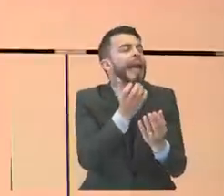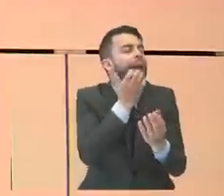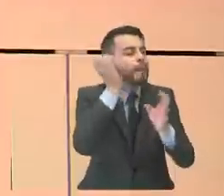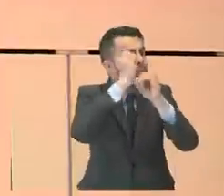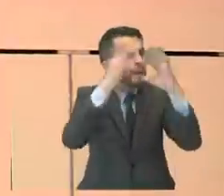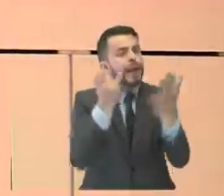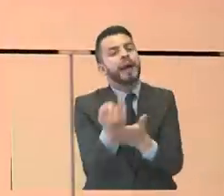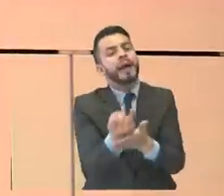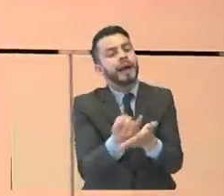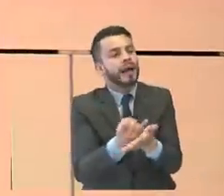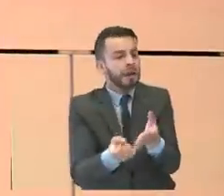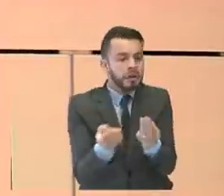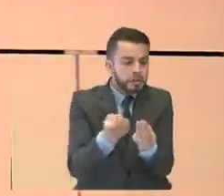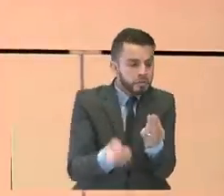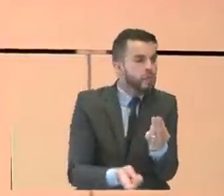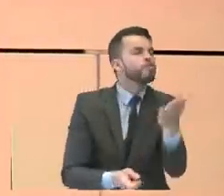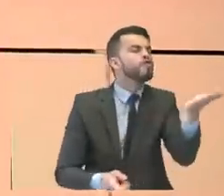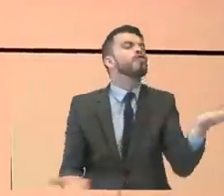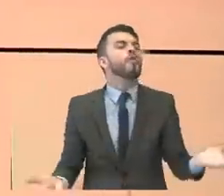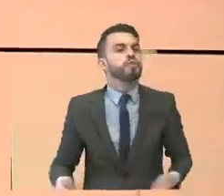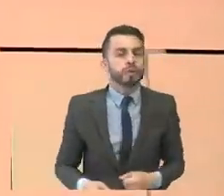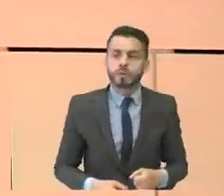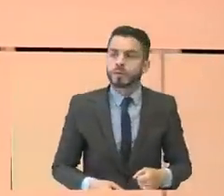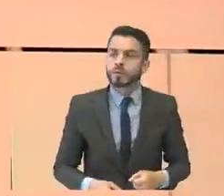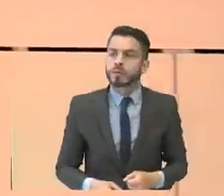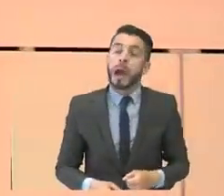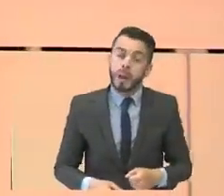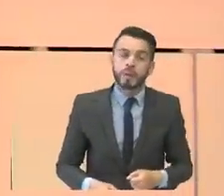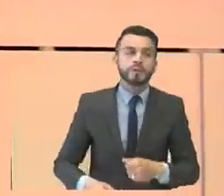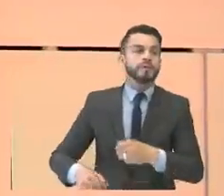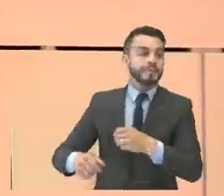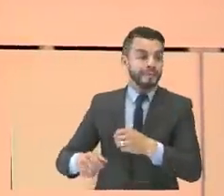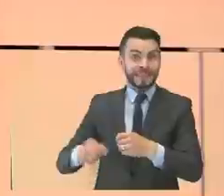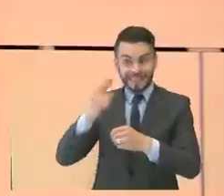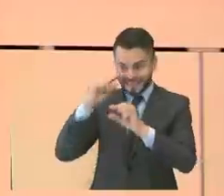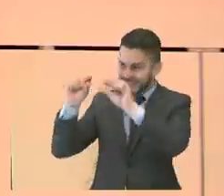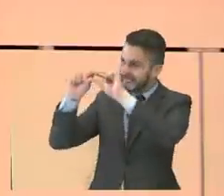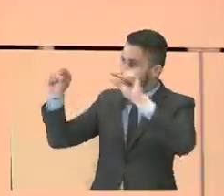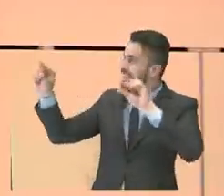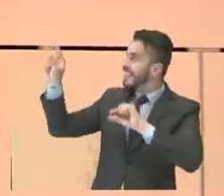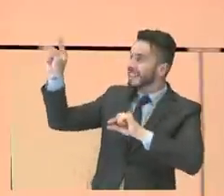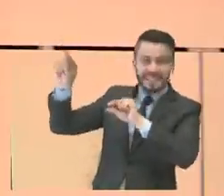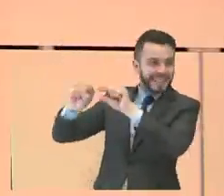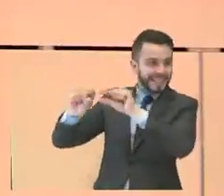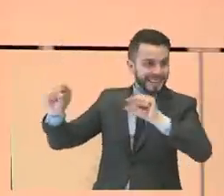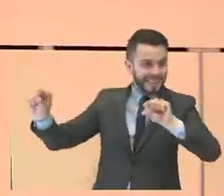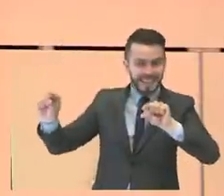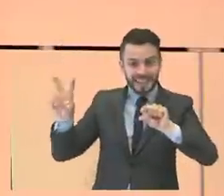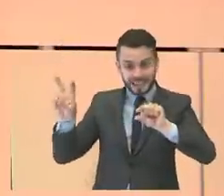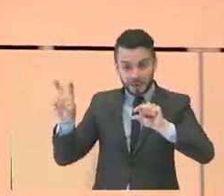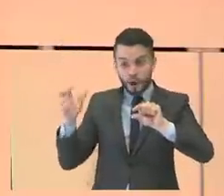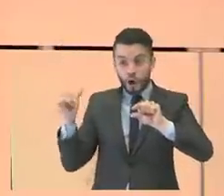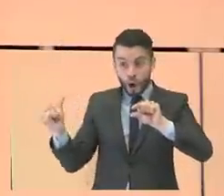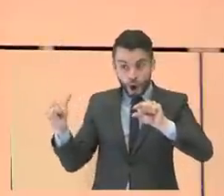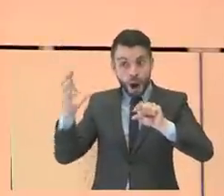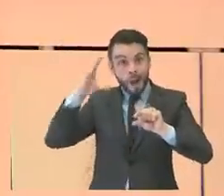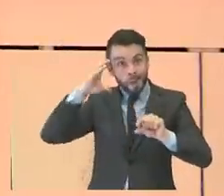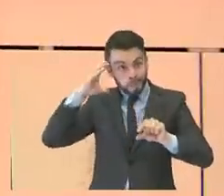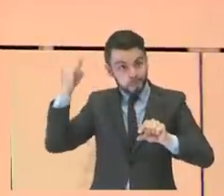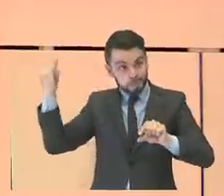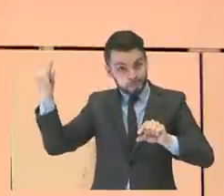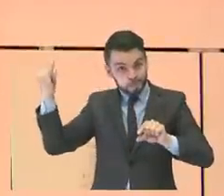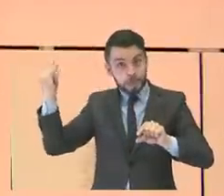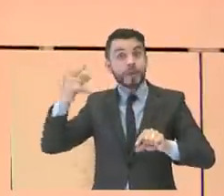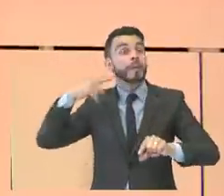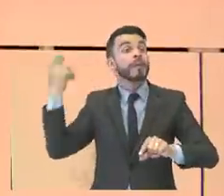séptima, así está la séptima hoy. Y este es el resumen de las cerca de 7.000